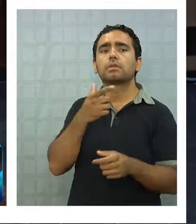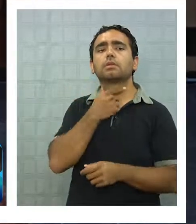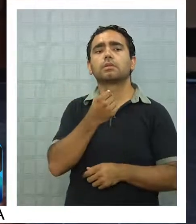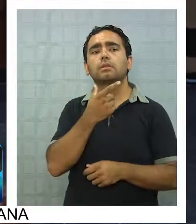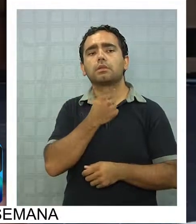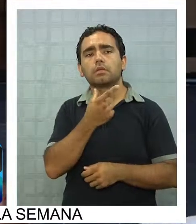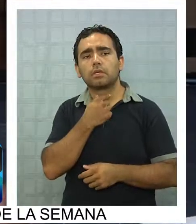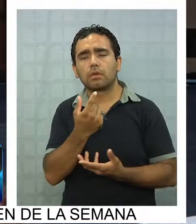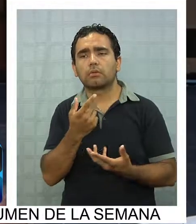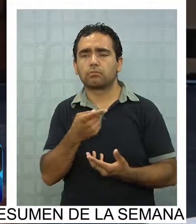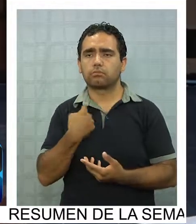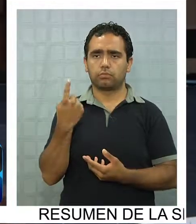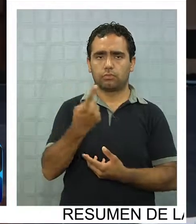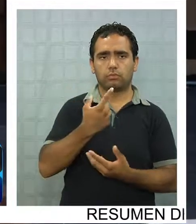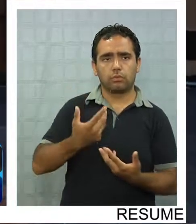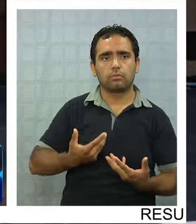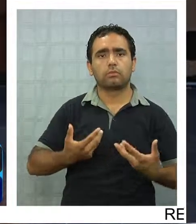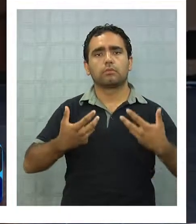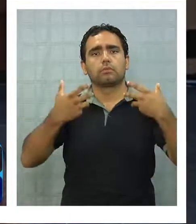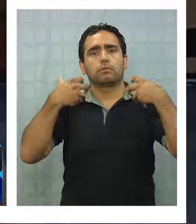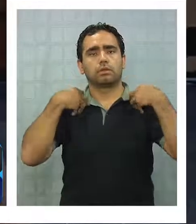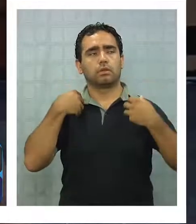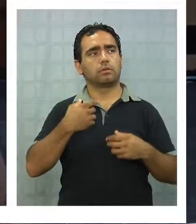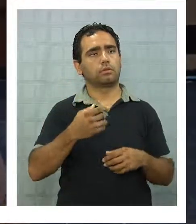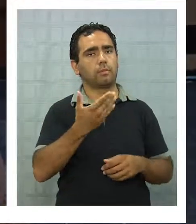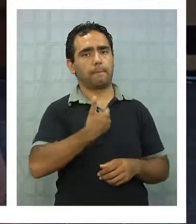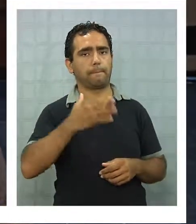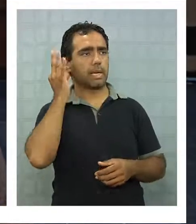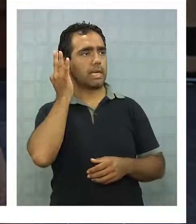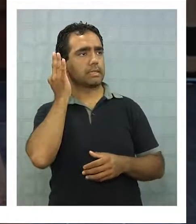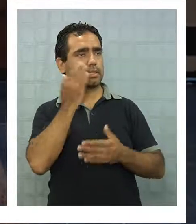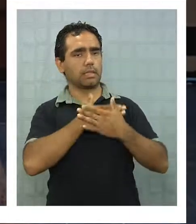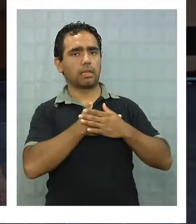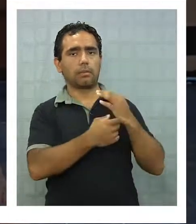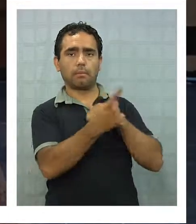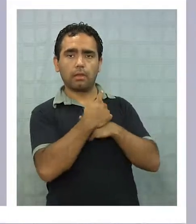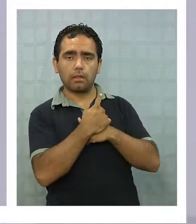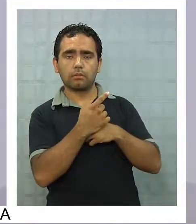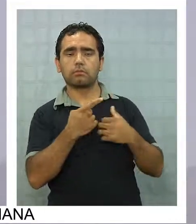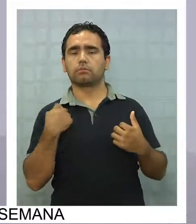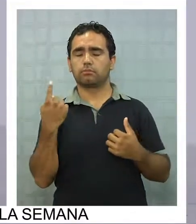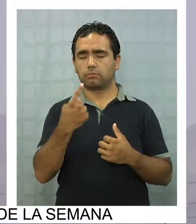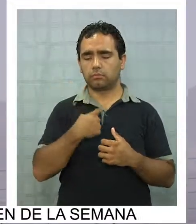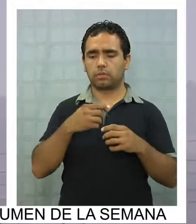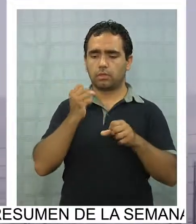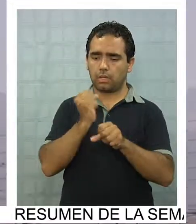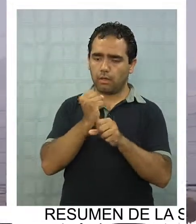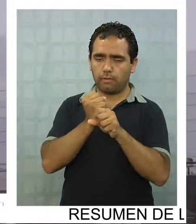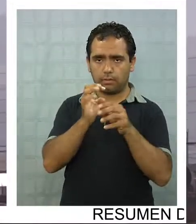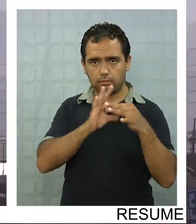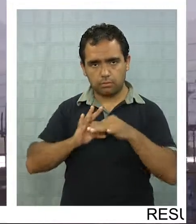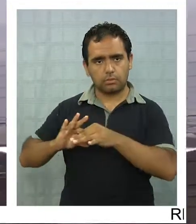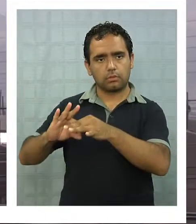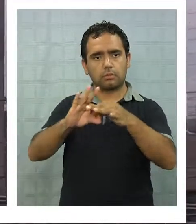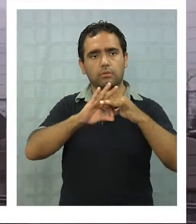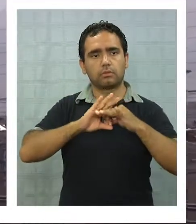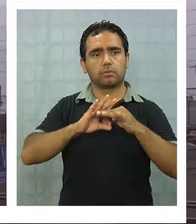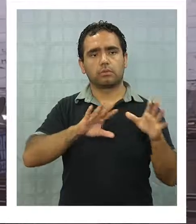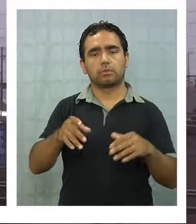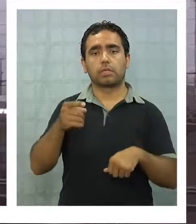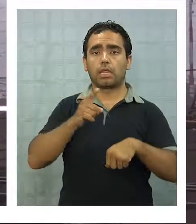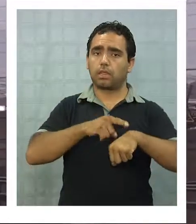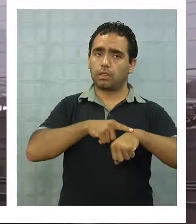queremos hacernos cargo, y como eso también es el mandato que tenemos, es hacernos cargo del trabajo que tenemos que hacer en conjunto. Al parecer,